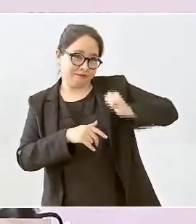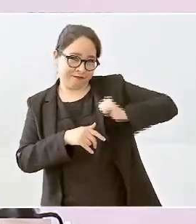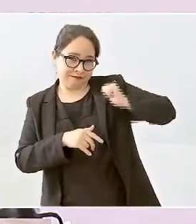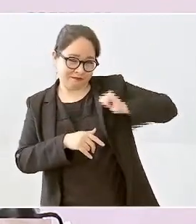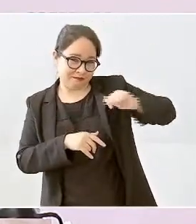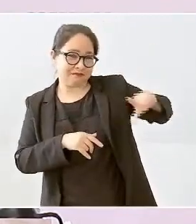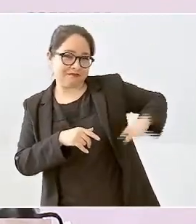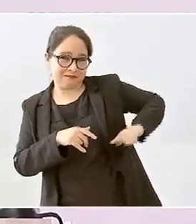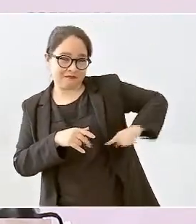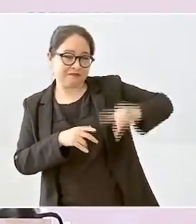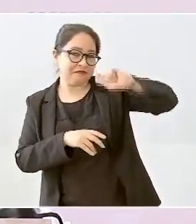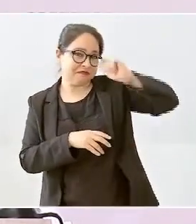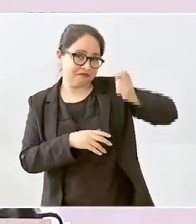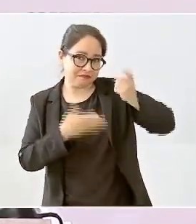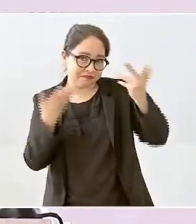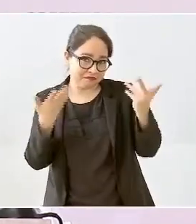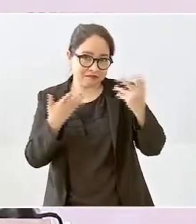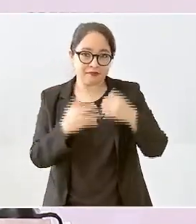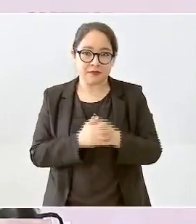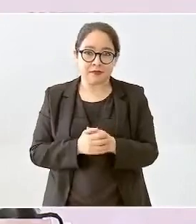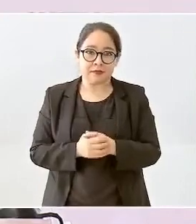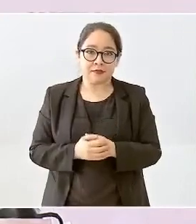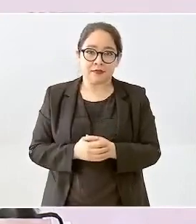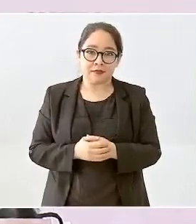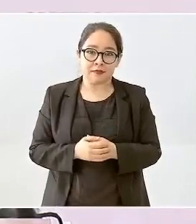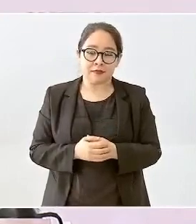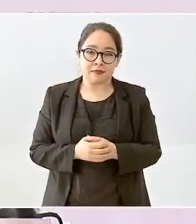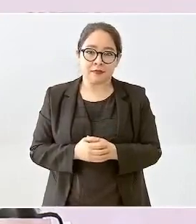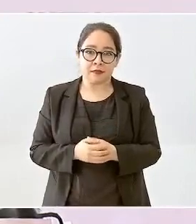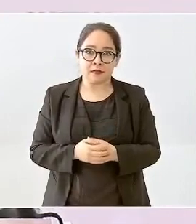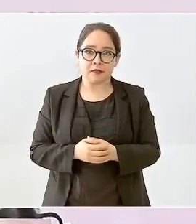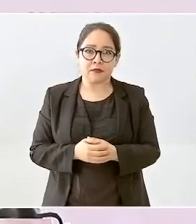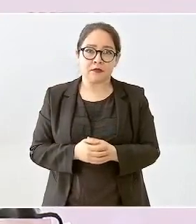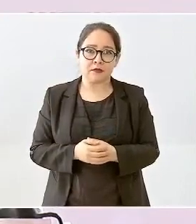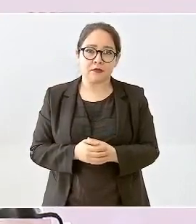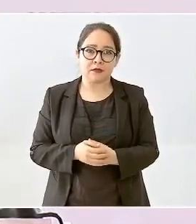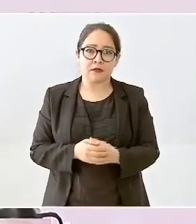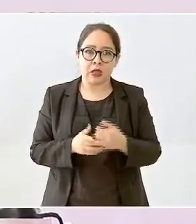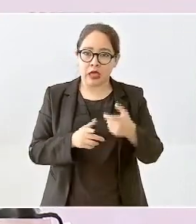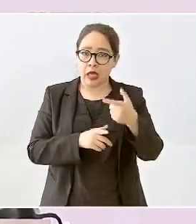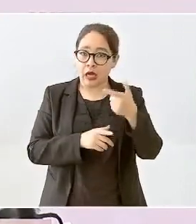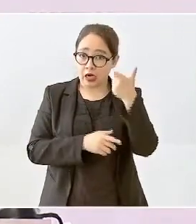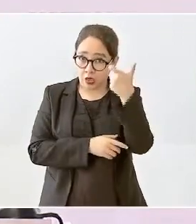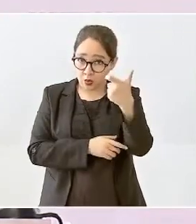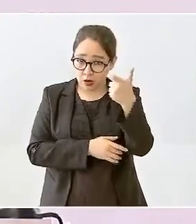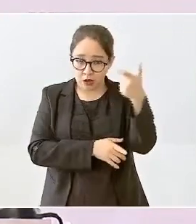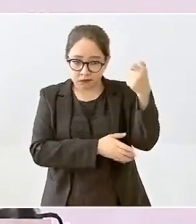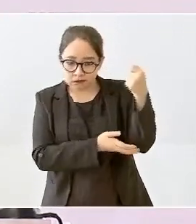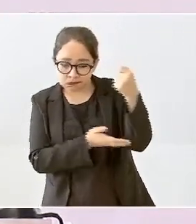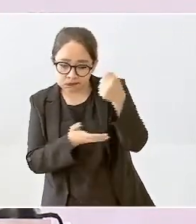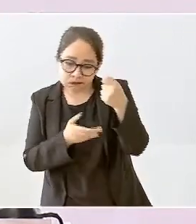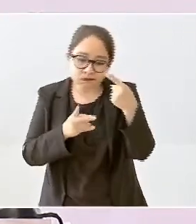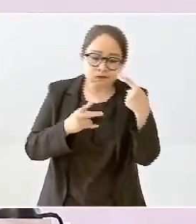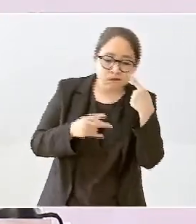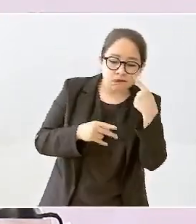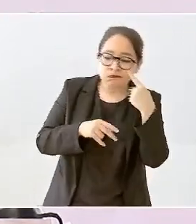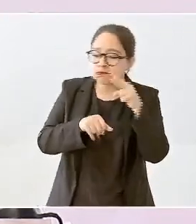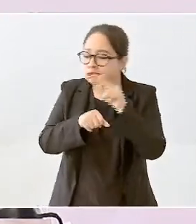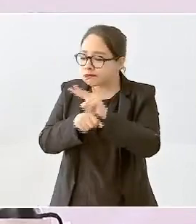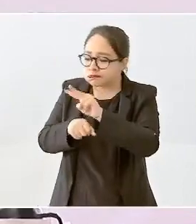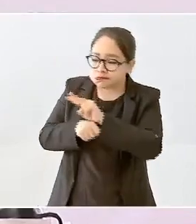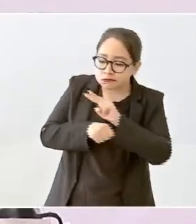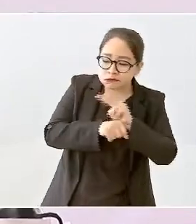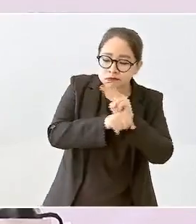pasadas, donde hay un manejo de los recursos muy estrictos, se ve